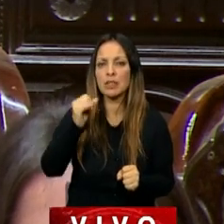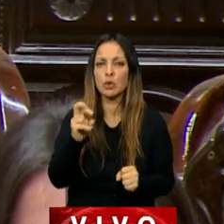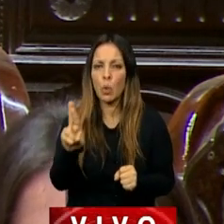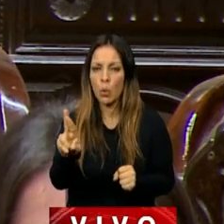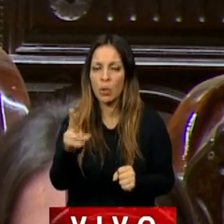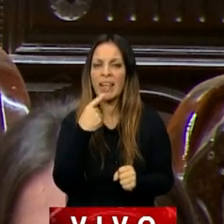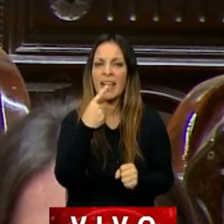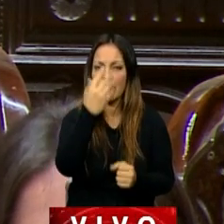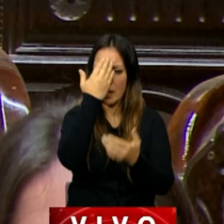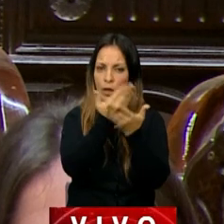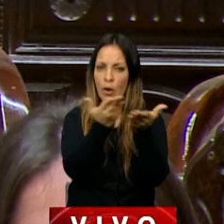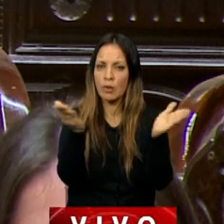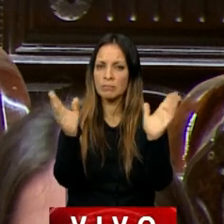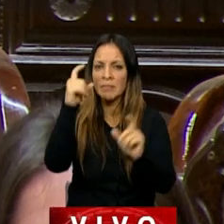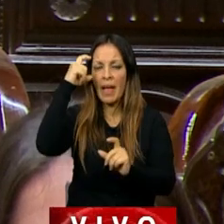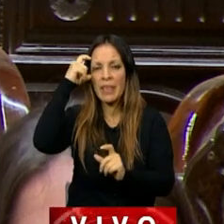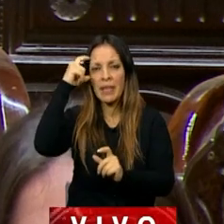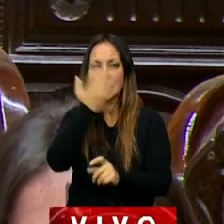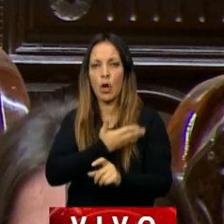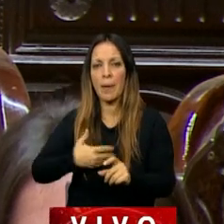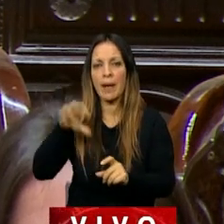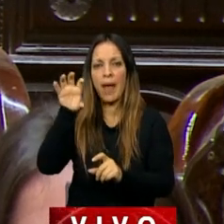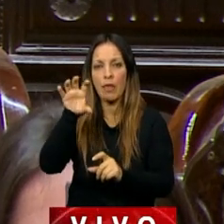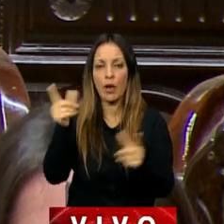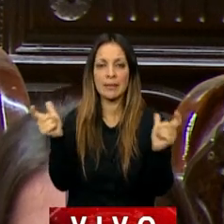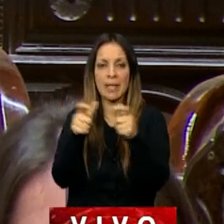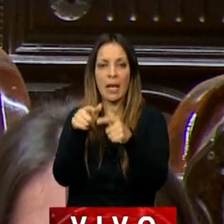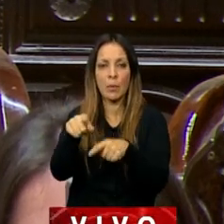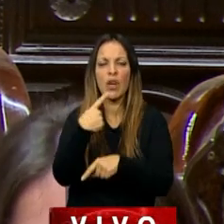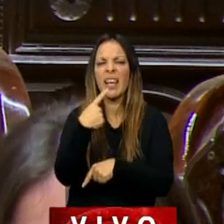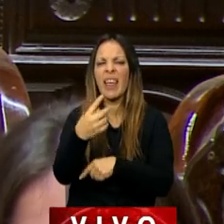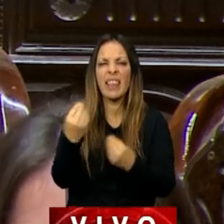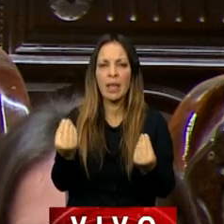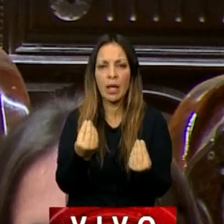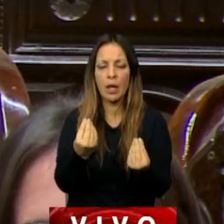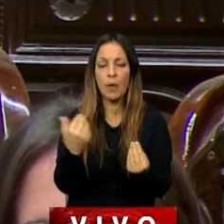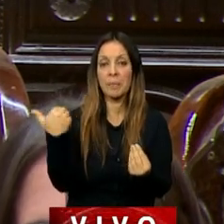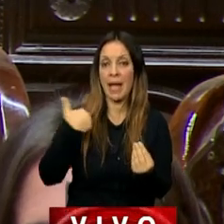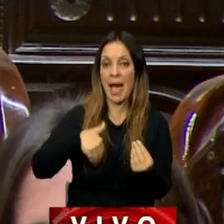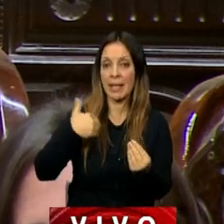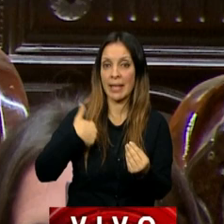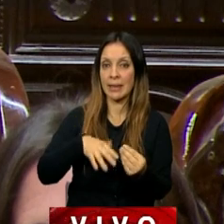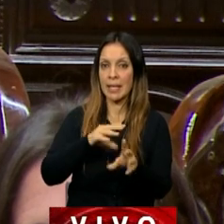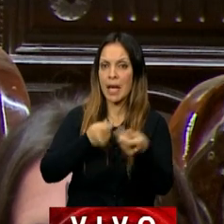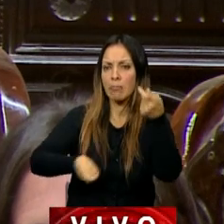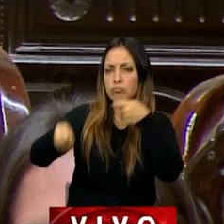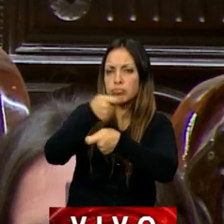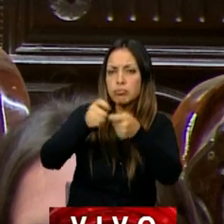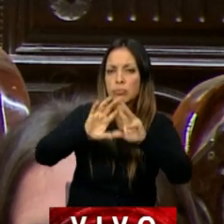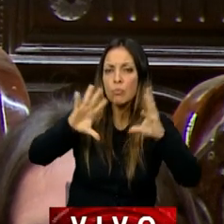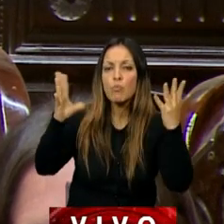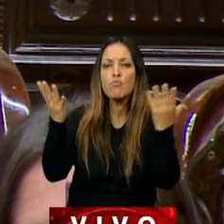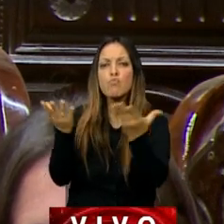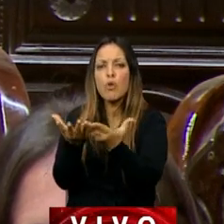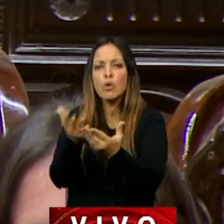ante los 10 gobernadores del Norte Grande. La inserción de la Argentina al mundo llegará desde